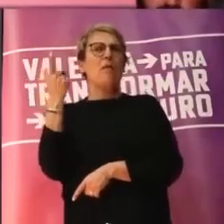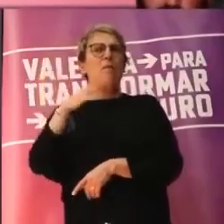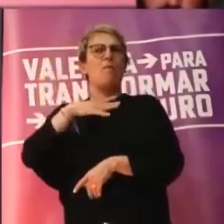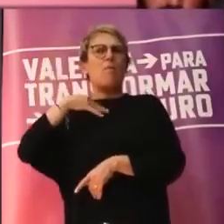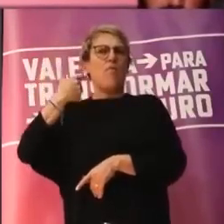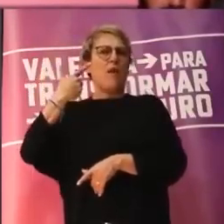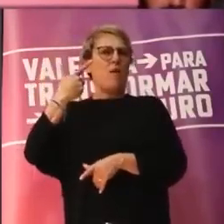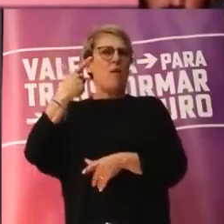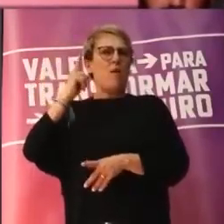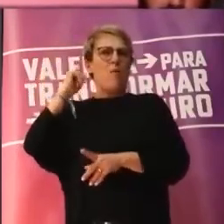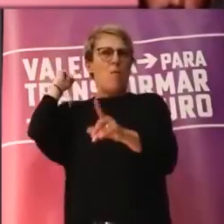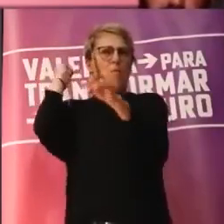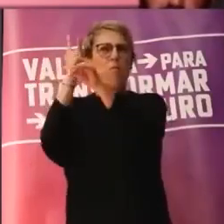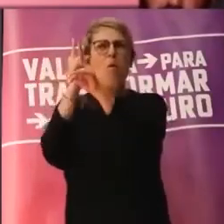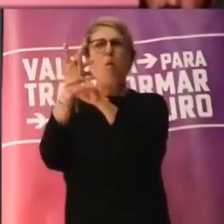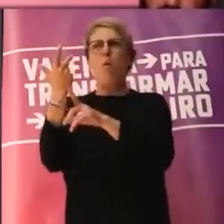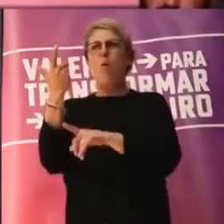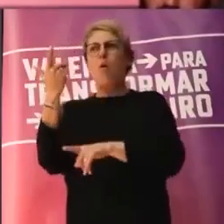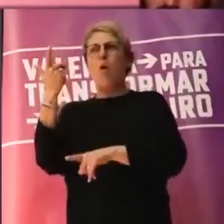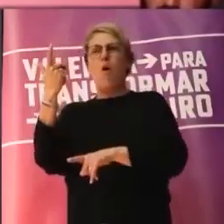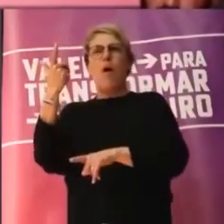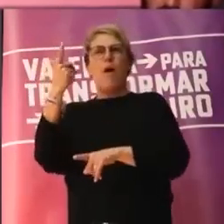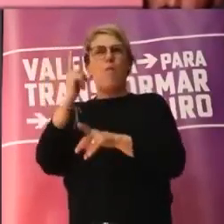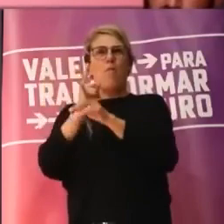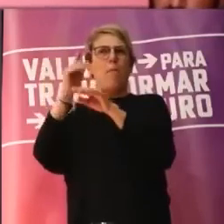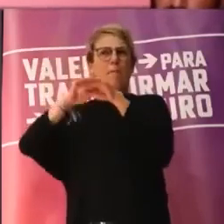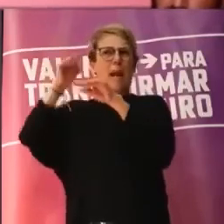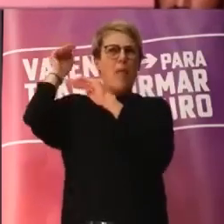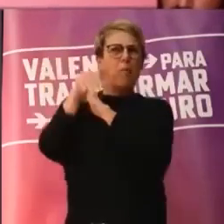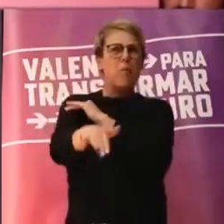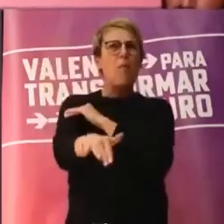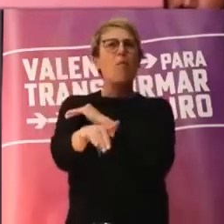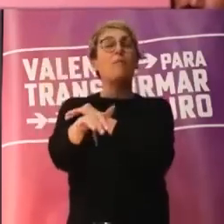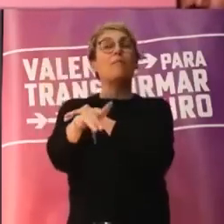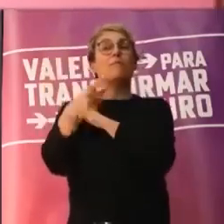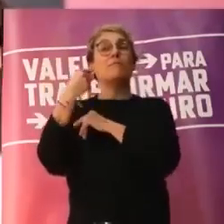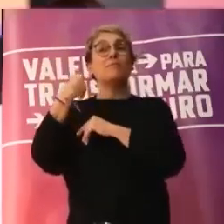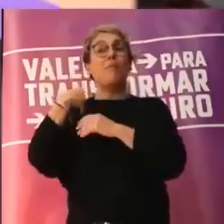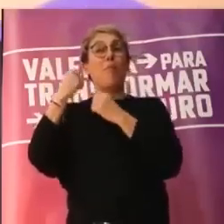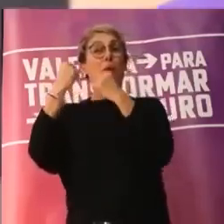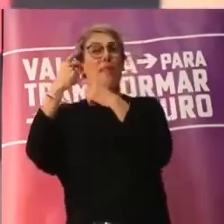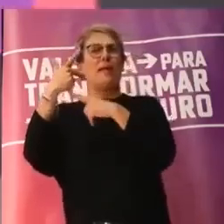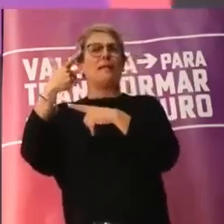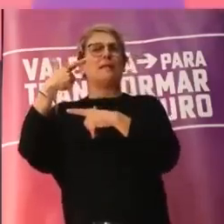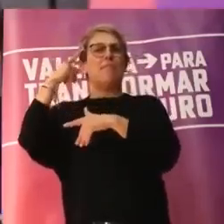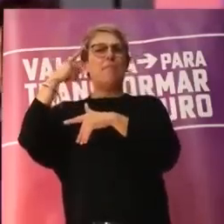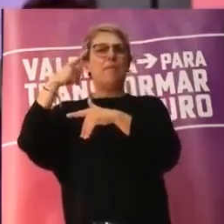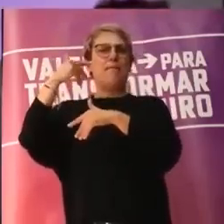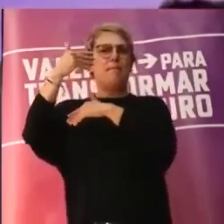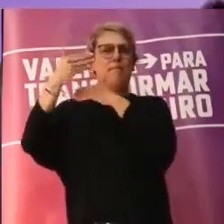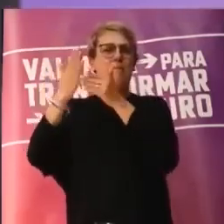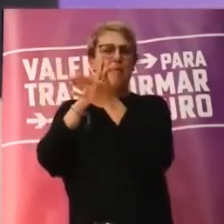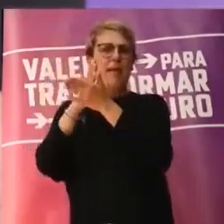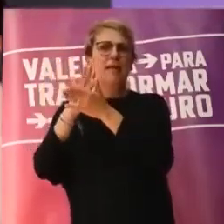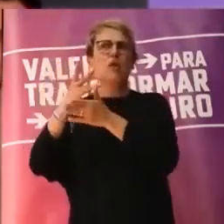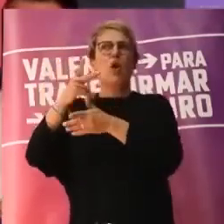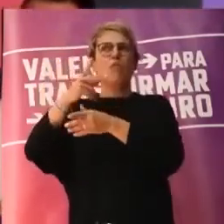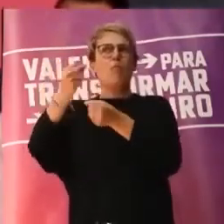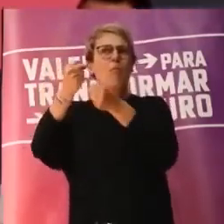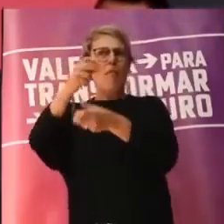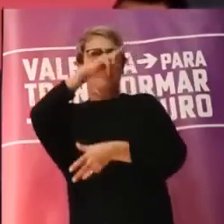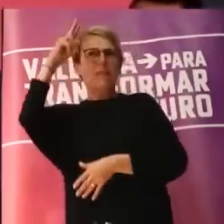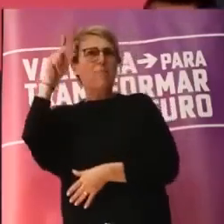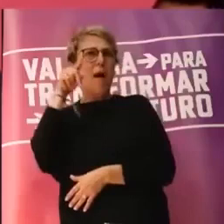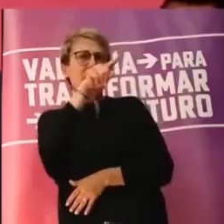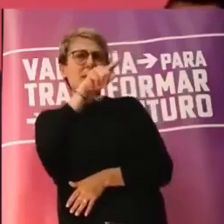acuchillar y entregar su cabeza en bandeja de plata los poderes mediáticos, económicos y mafiosos madrileños, con